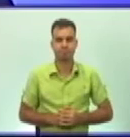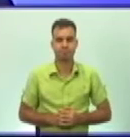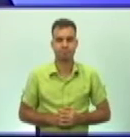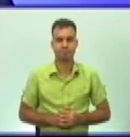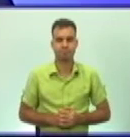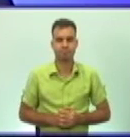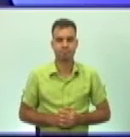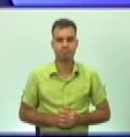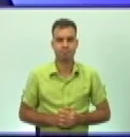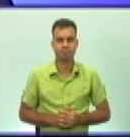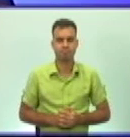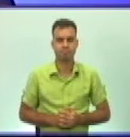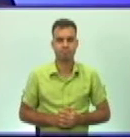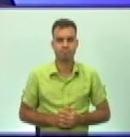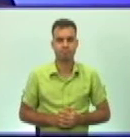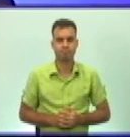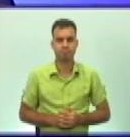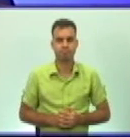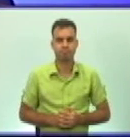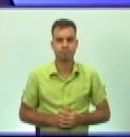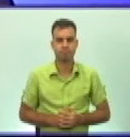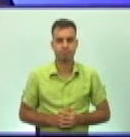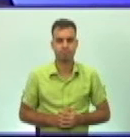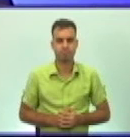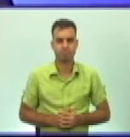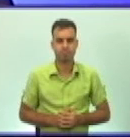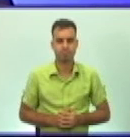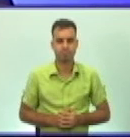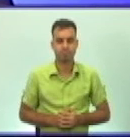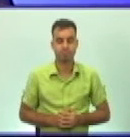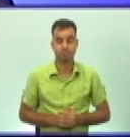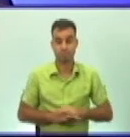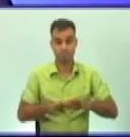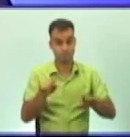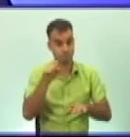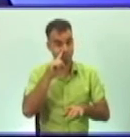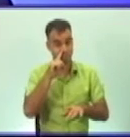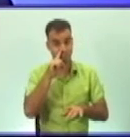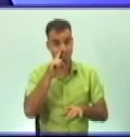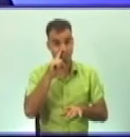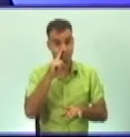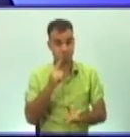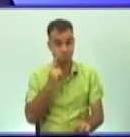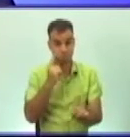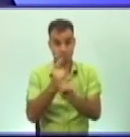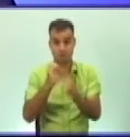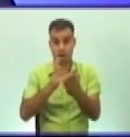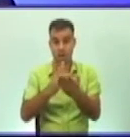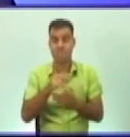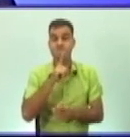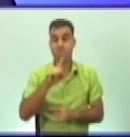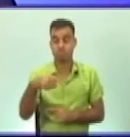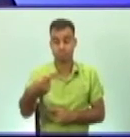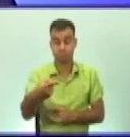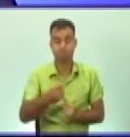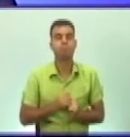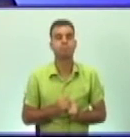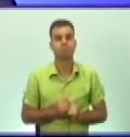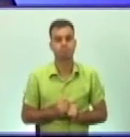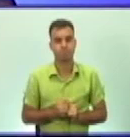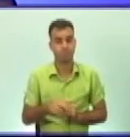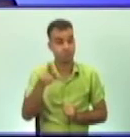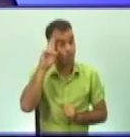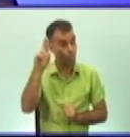Bueno, estimados estudiantes, familia, entonces los esperamos la próxima clase y recuerde que